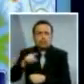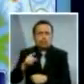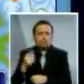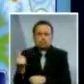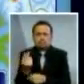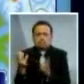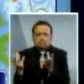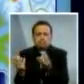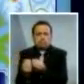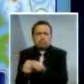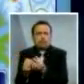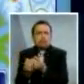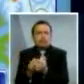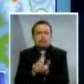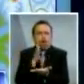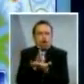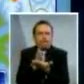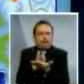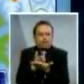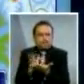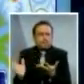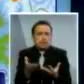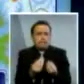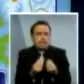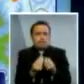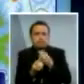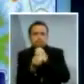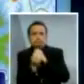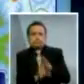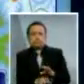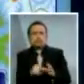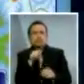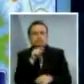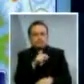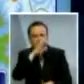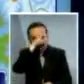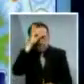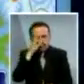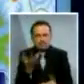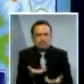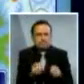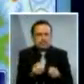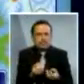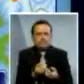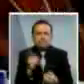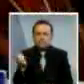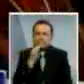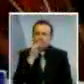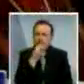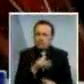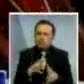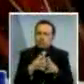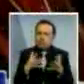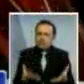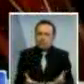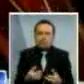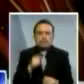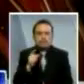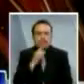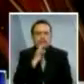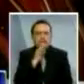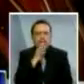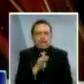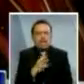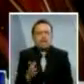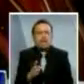agricultores, tengan que dejar sus tierras por temor. ¿Qué es lo que está pasando en la Araucanía? La gente, senador, está vendiendo, pero es muy grave lo que usted está diciendo, porque cuando usted dice